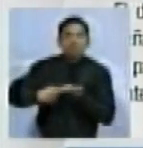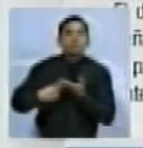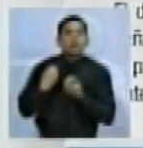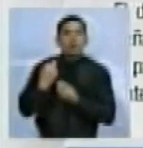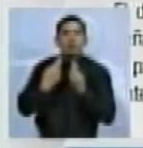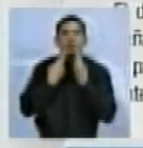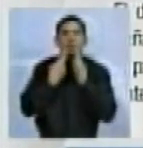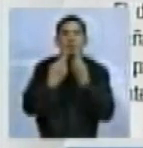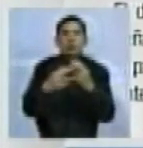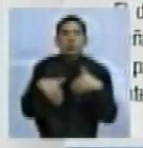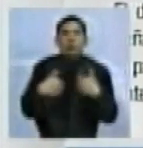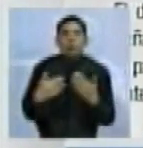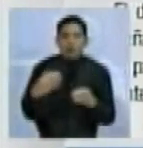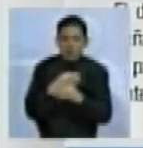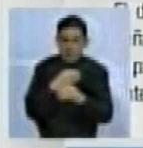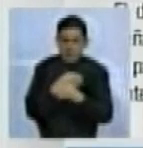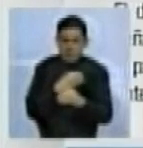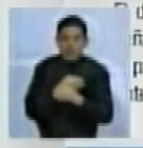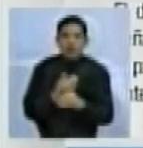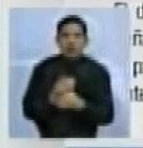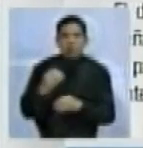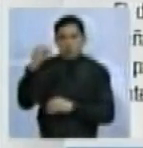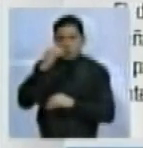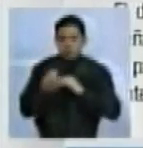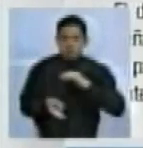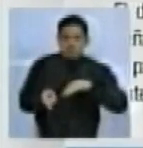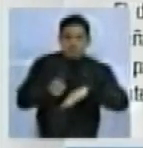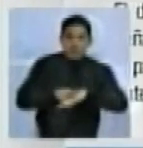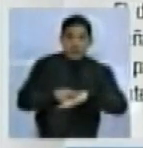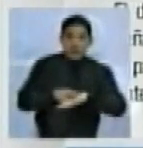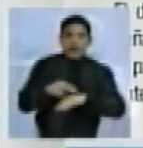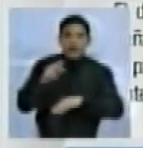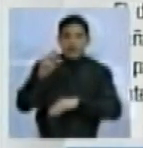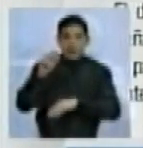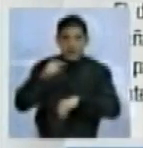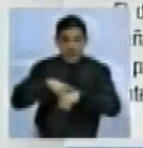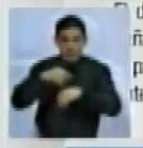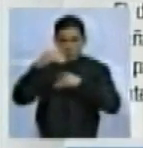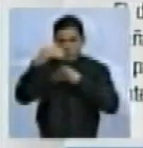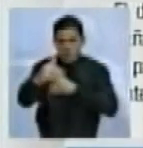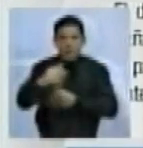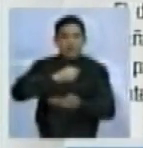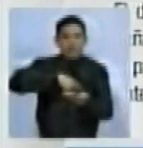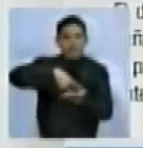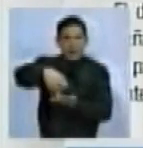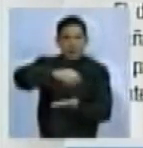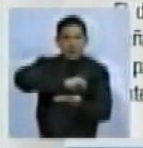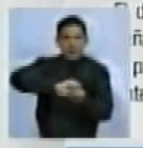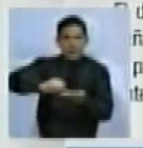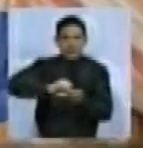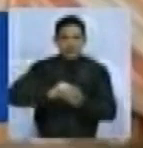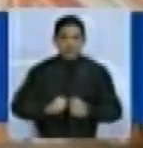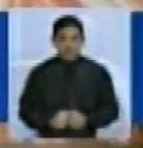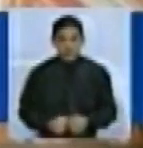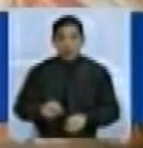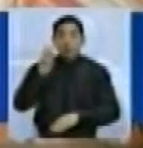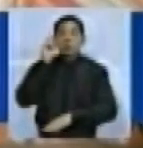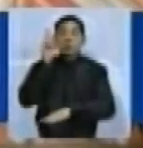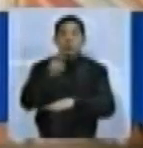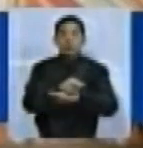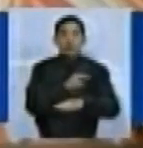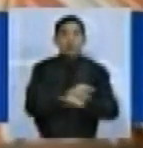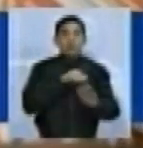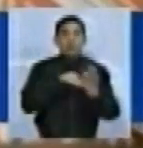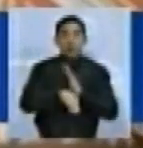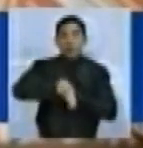que determina el cálculo de intereses durante el periodo de gracia para pagos de tarjeta de crédito. Por ello, el superintendente de bancos,